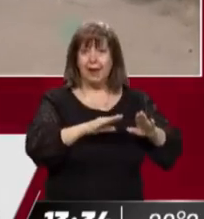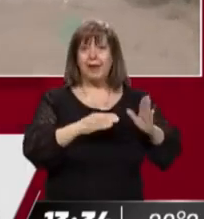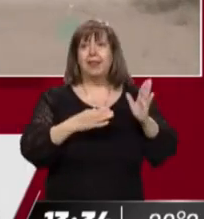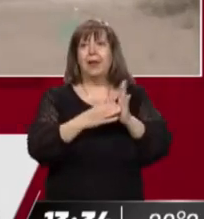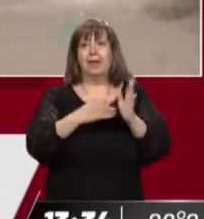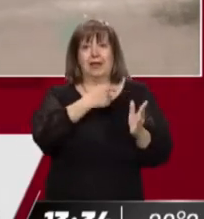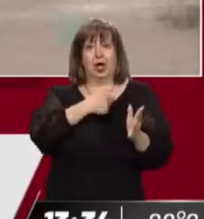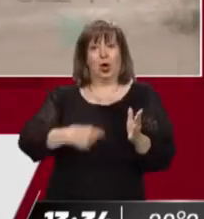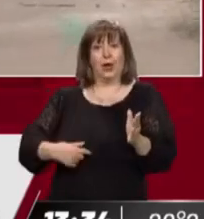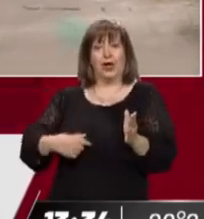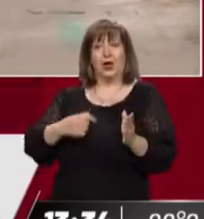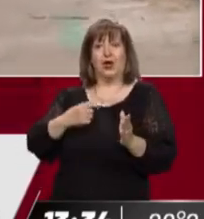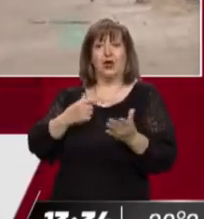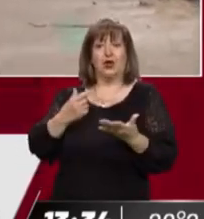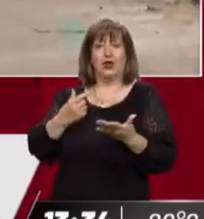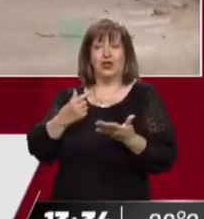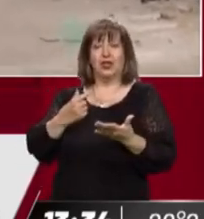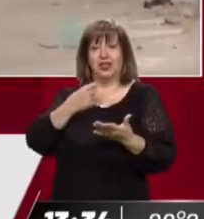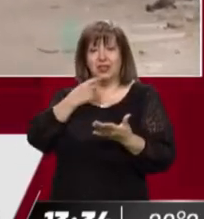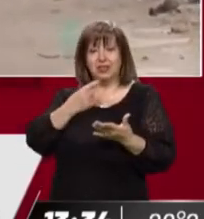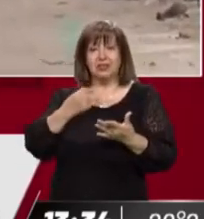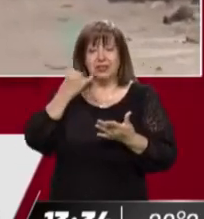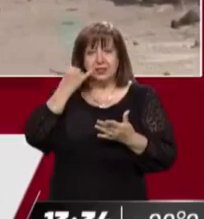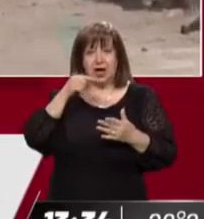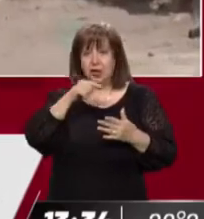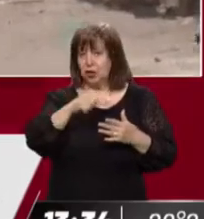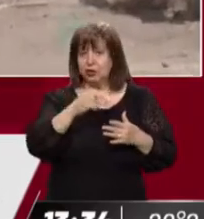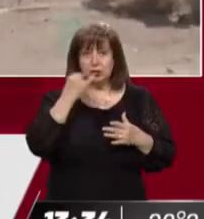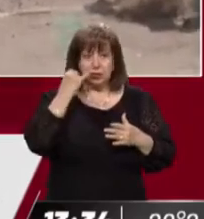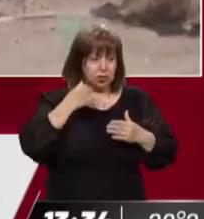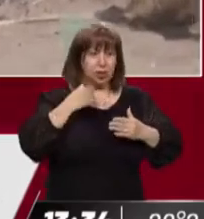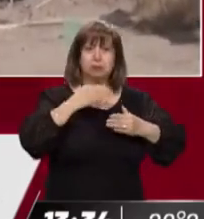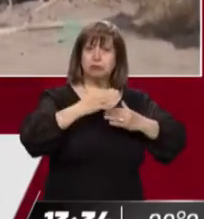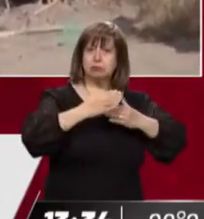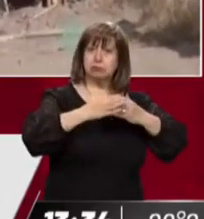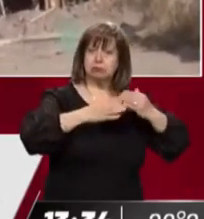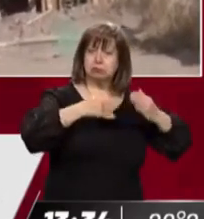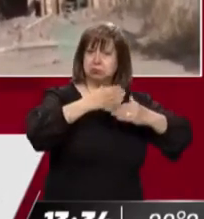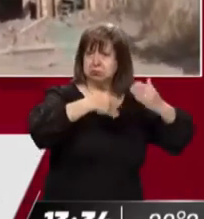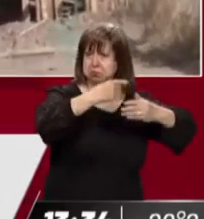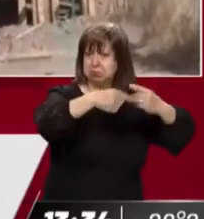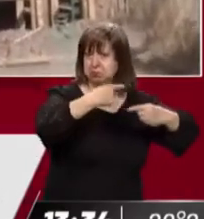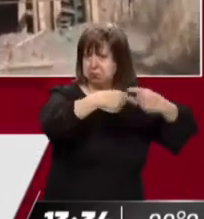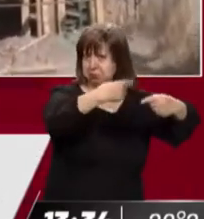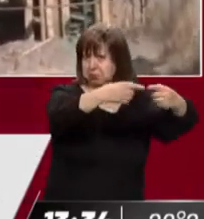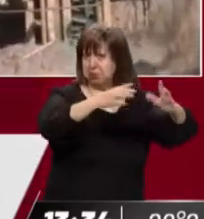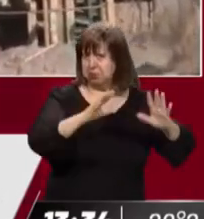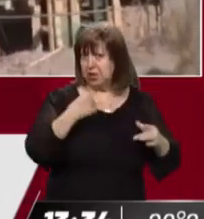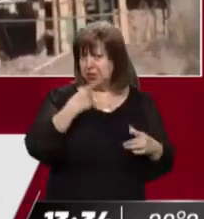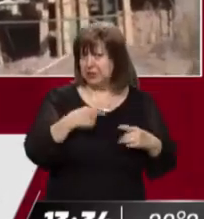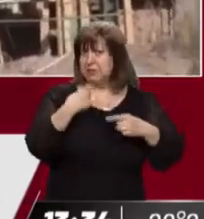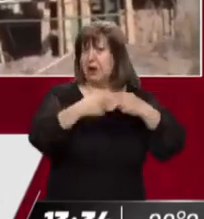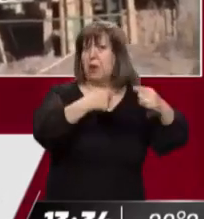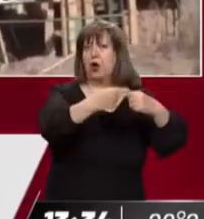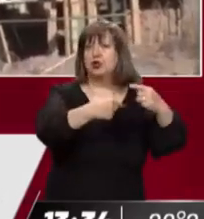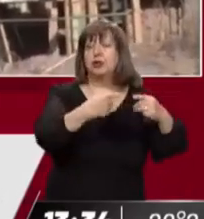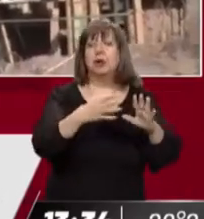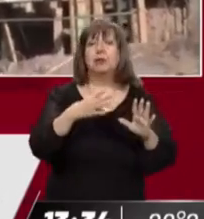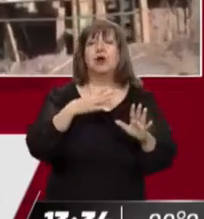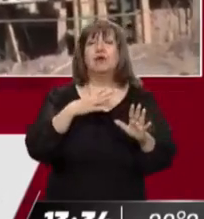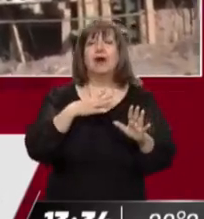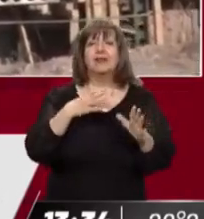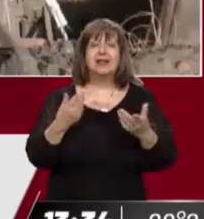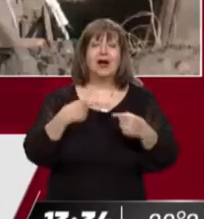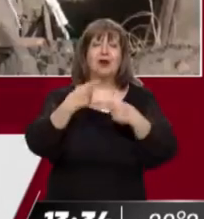a partir de ahora se van a continuar las obras que están en ejecución, que les han dicho. ¿Qué significa $1 a 800? Bueno, yo